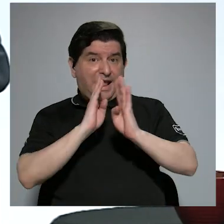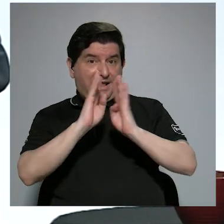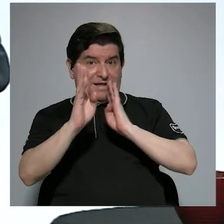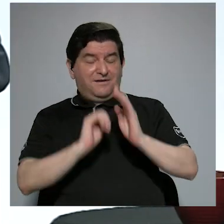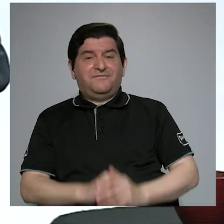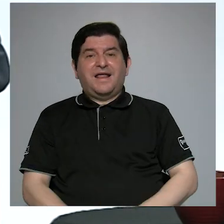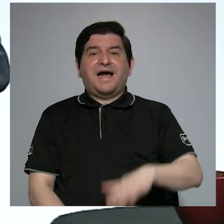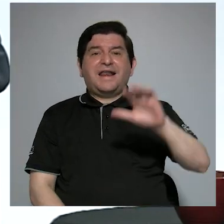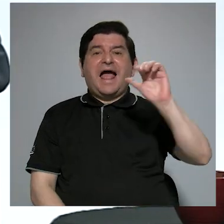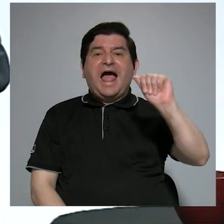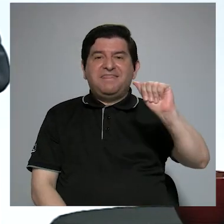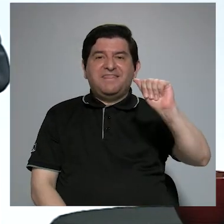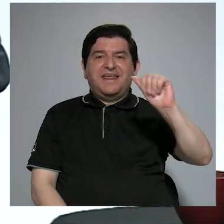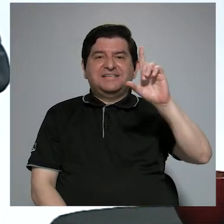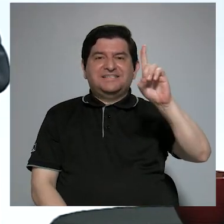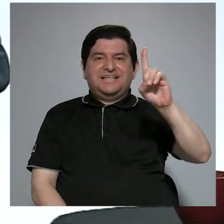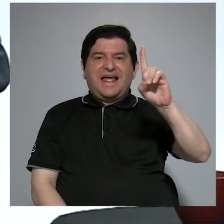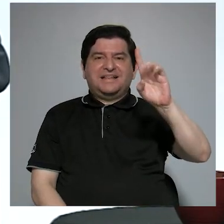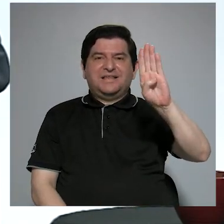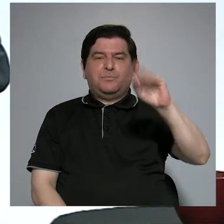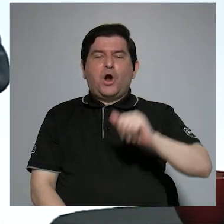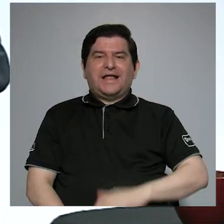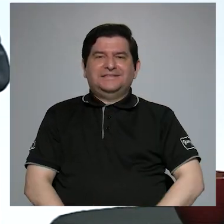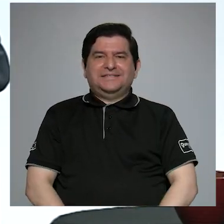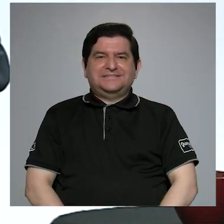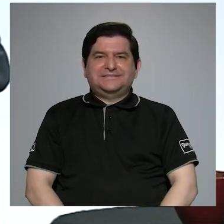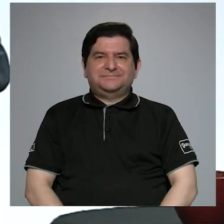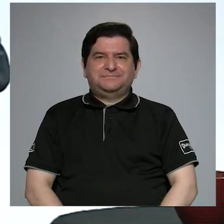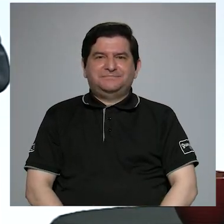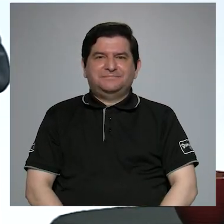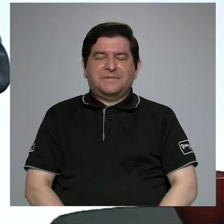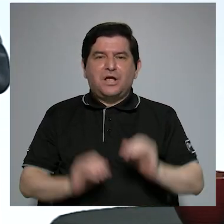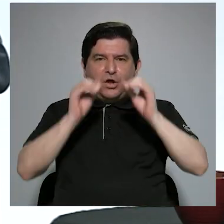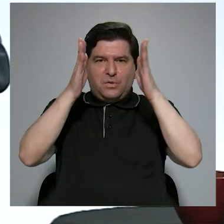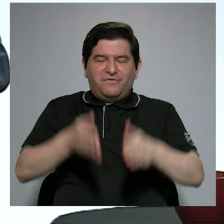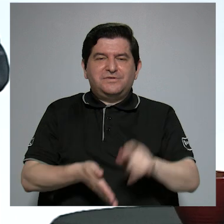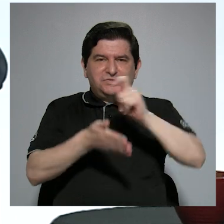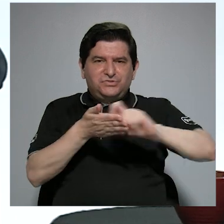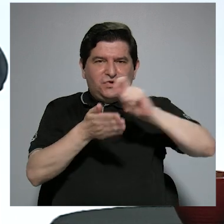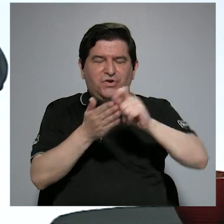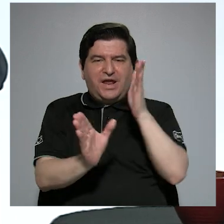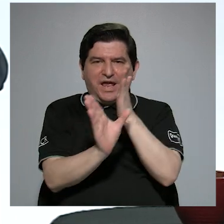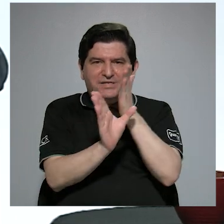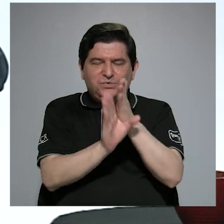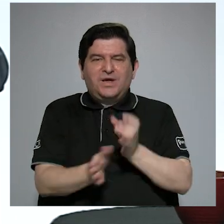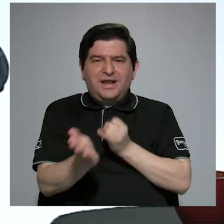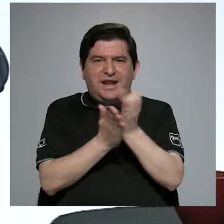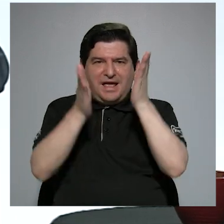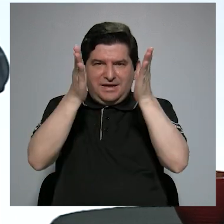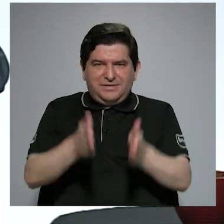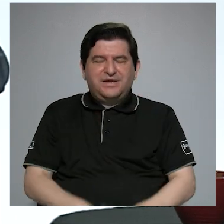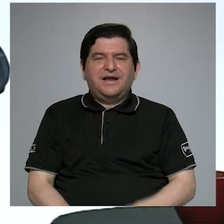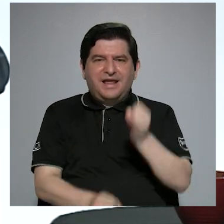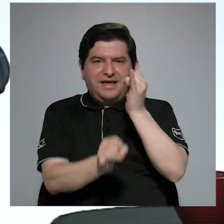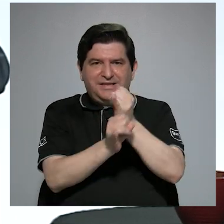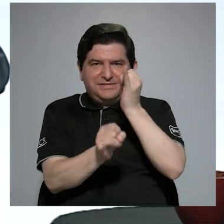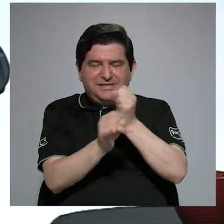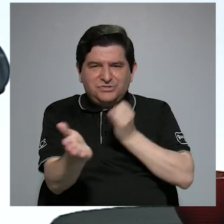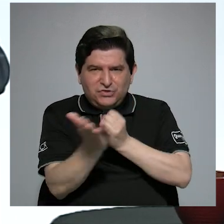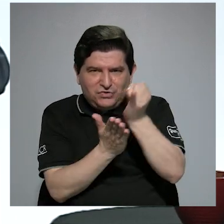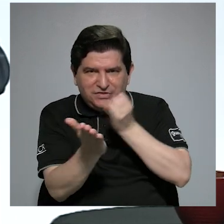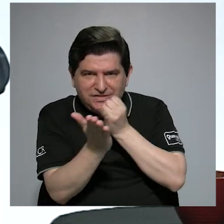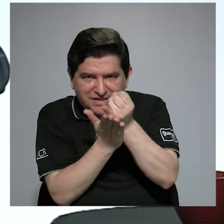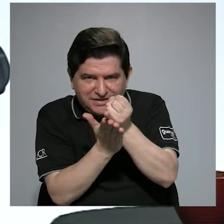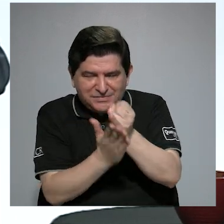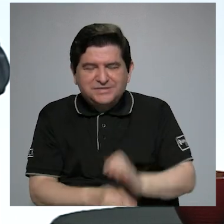Estamos conversando con Andrés Dinartes Bogantes, quien es docente de la Escuela de Psicología e investigador en el